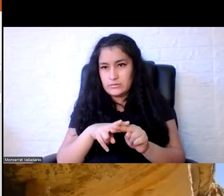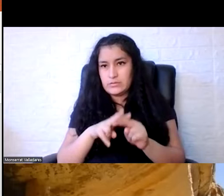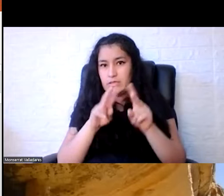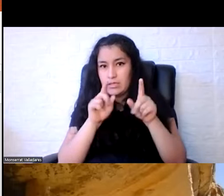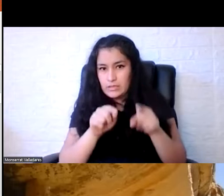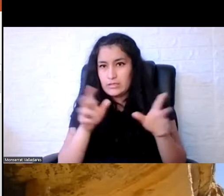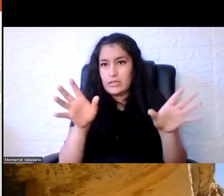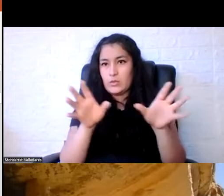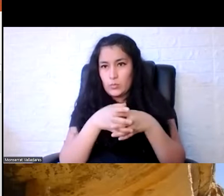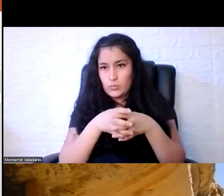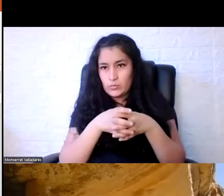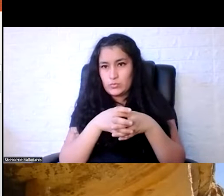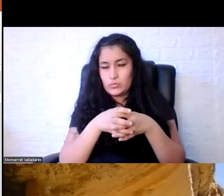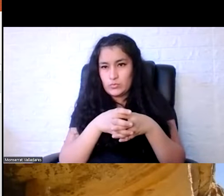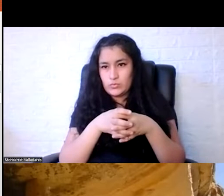grupos,